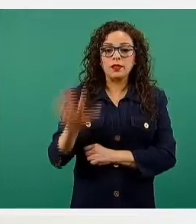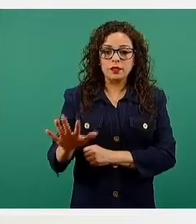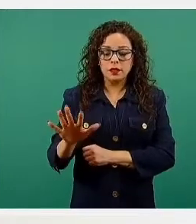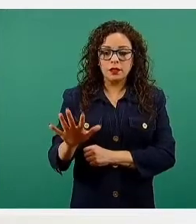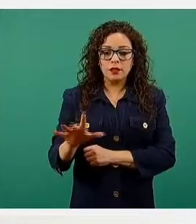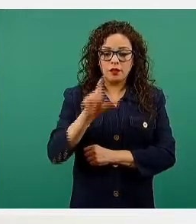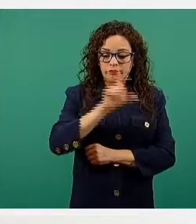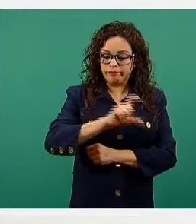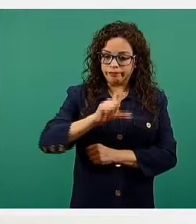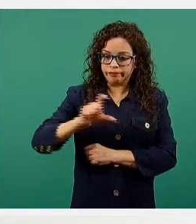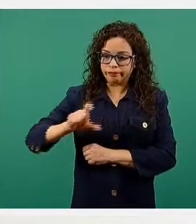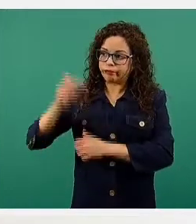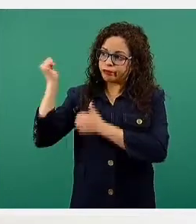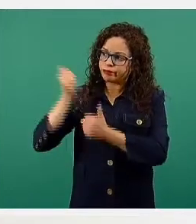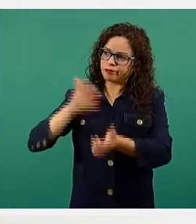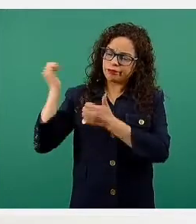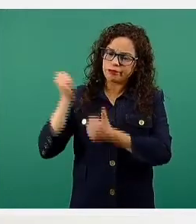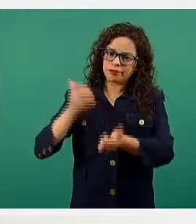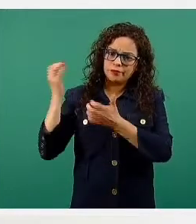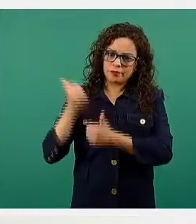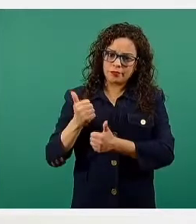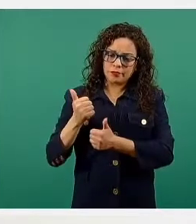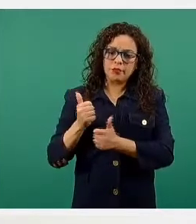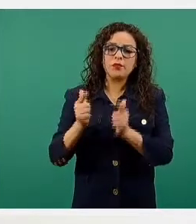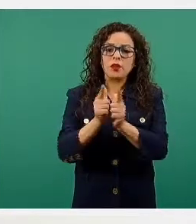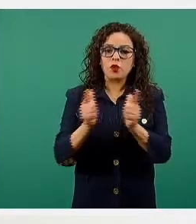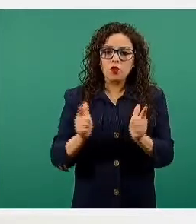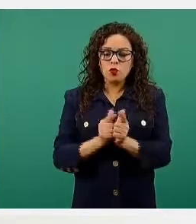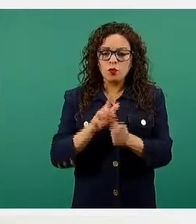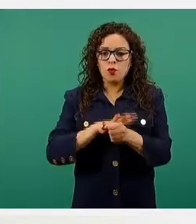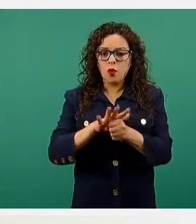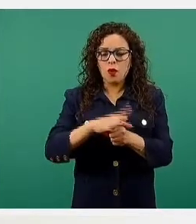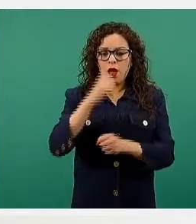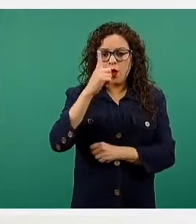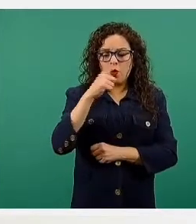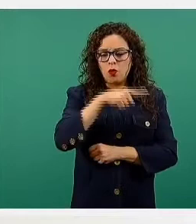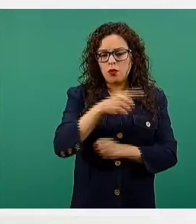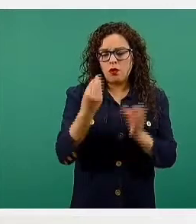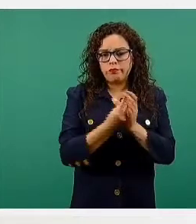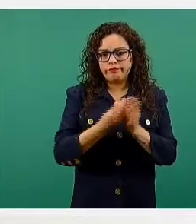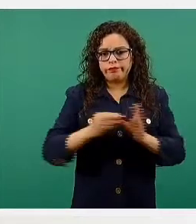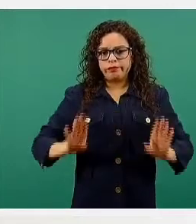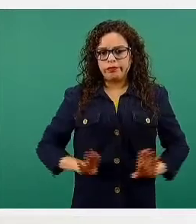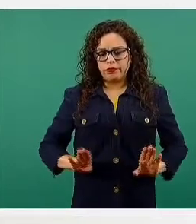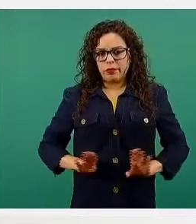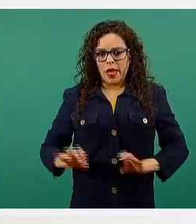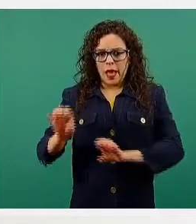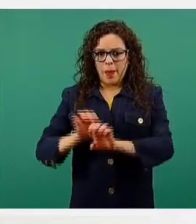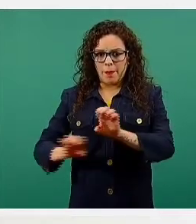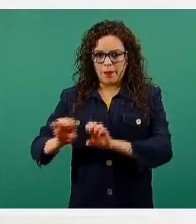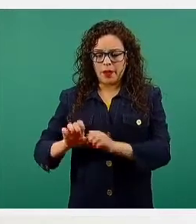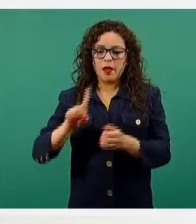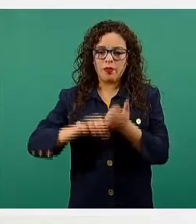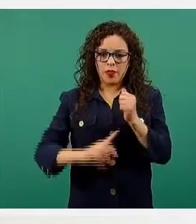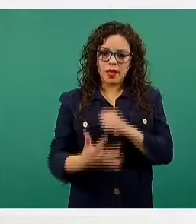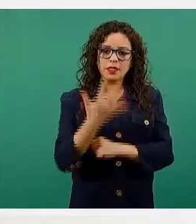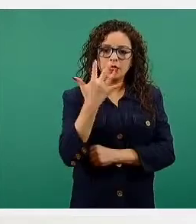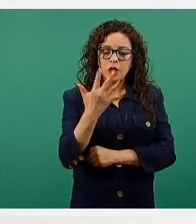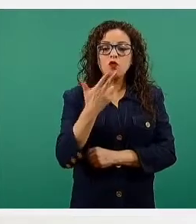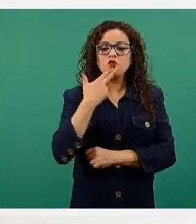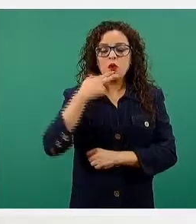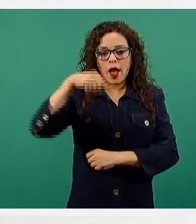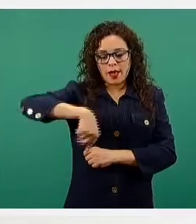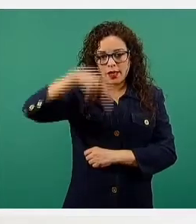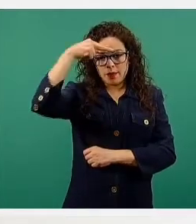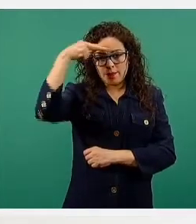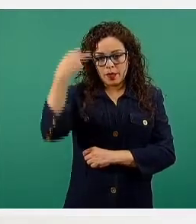25.424.355 dosis de vacuna que se componen por estos grupos de acuerdo a cada una de las vacunas, 5 en total que utilizamos en